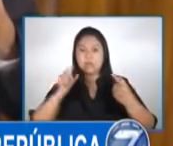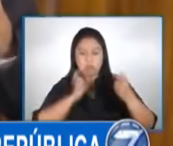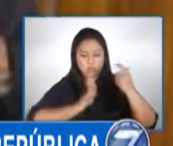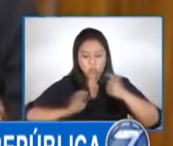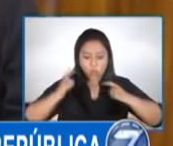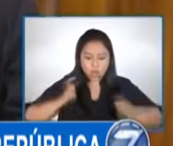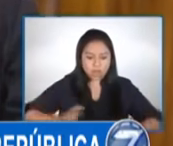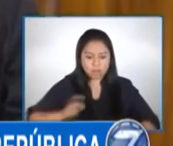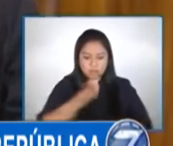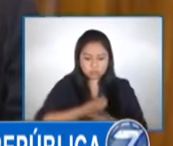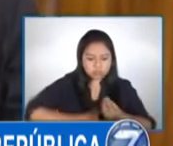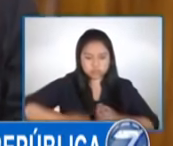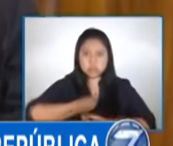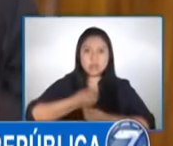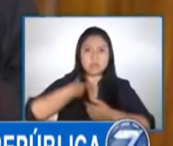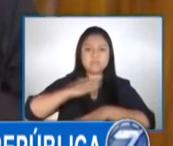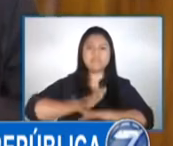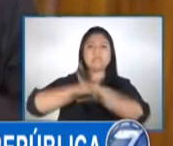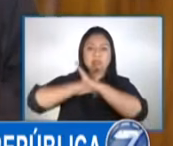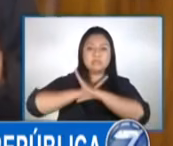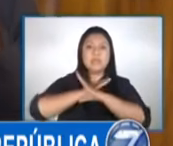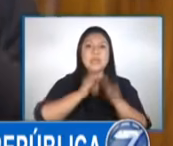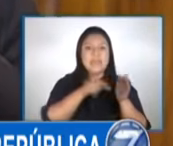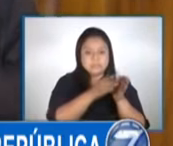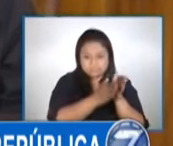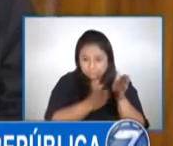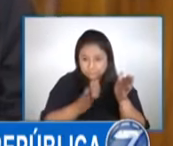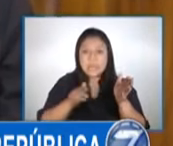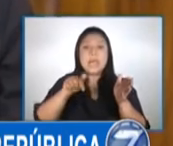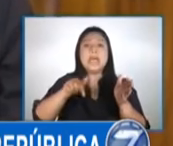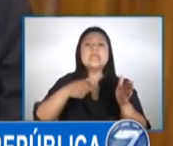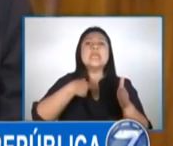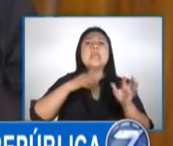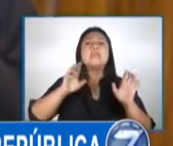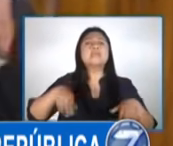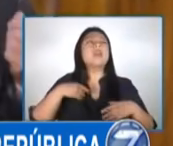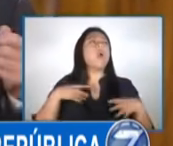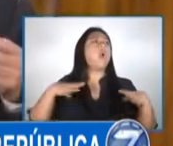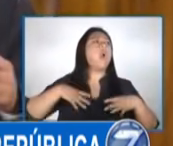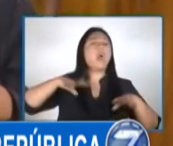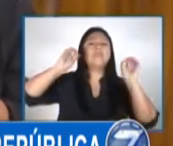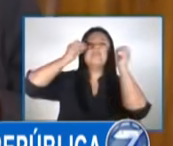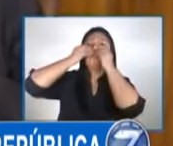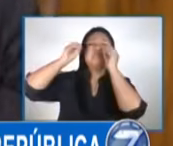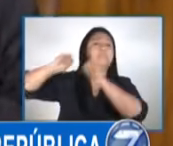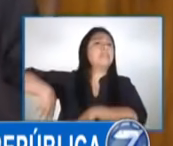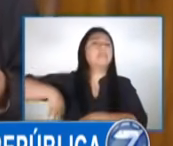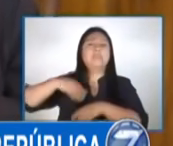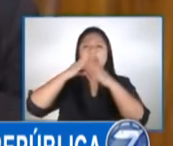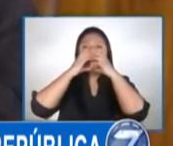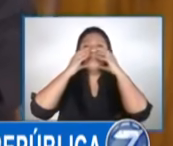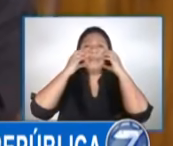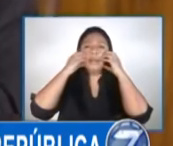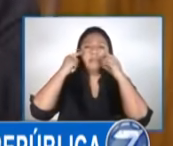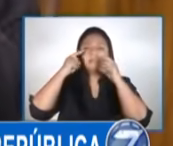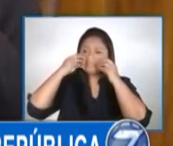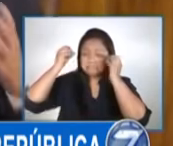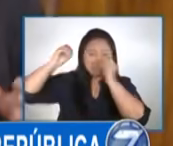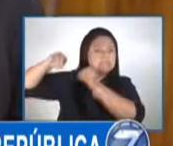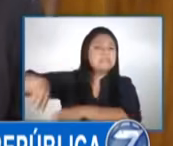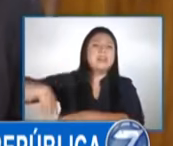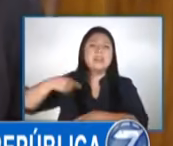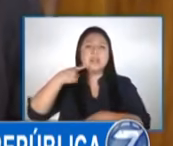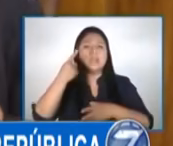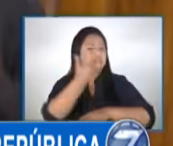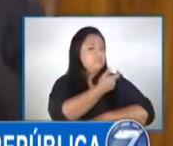cuerpo principie a generar anticuerpos, es en el momento en el que más la gente se relaja, deja de usar la mascarilla porque piensa que ya con esa dosis